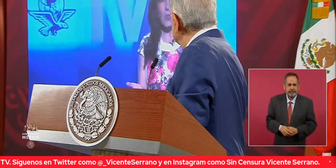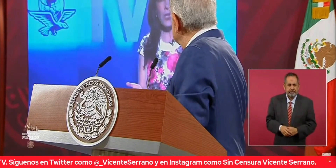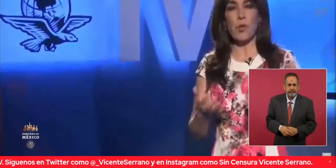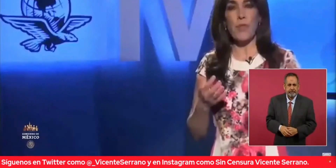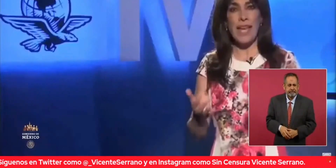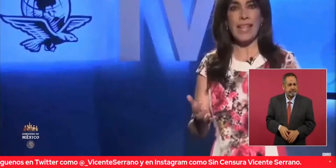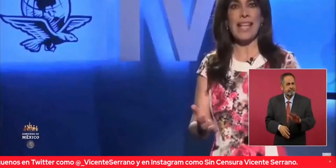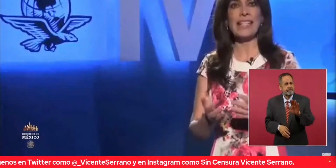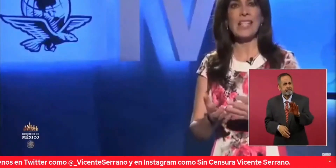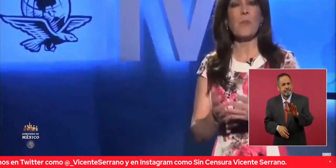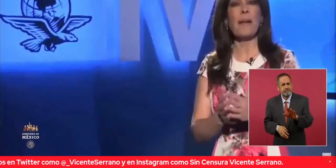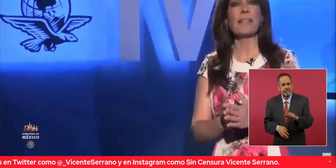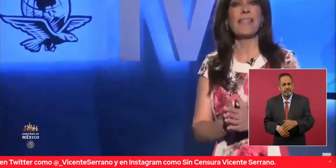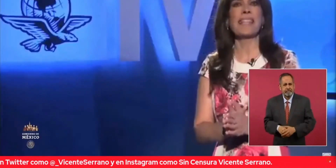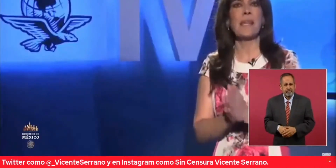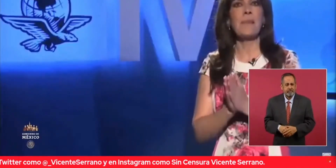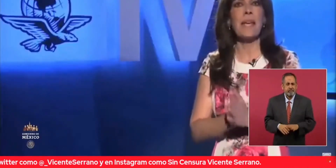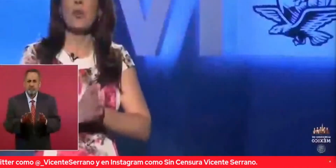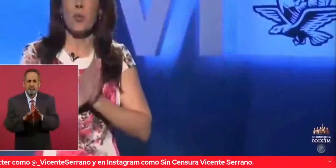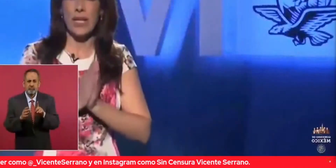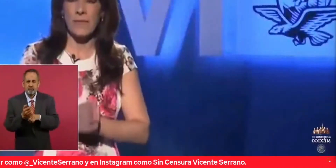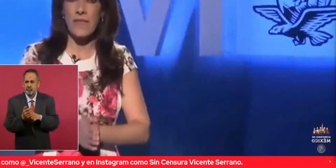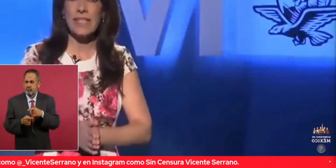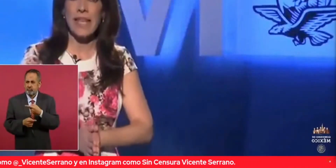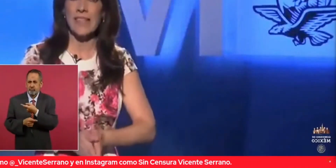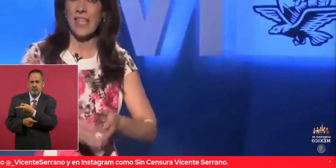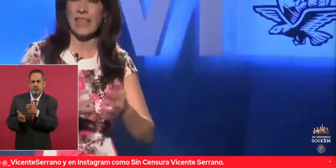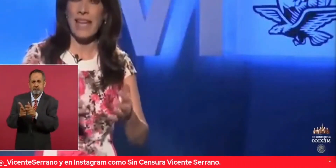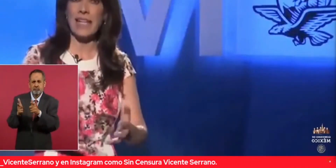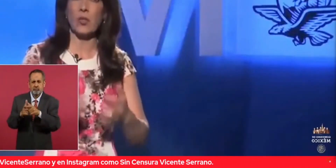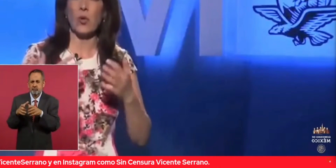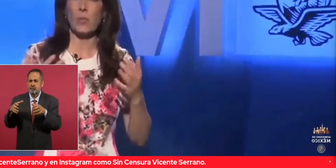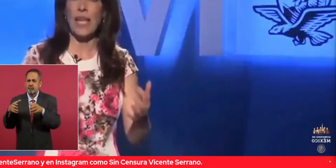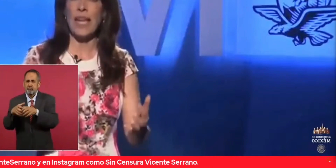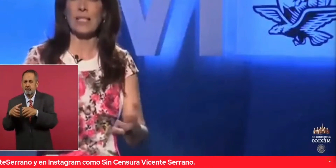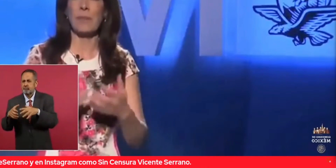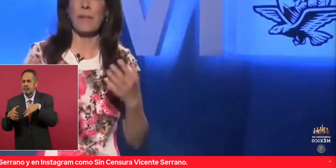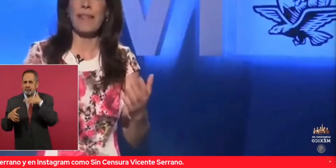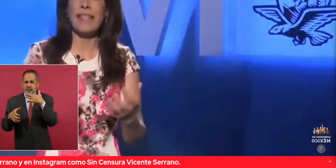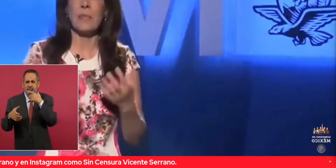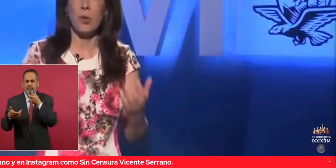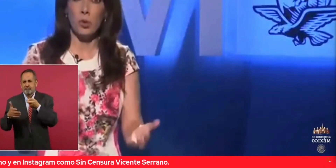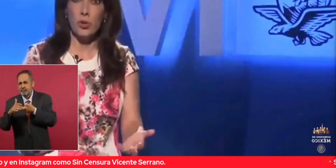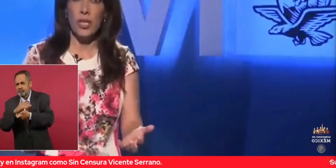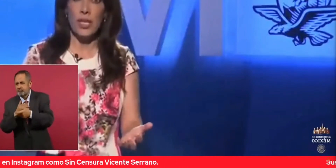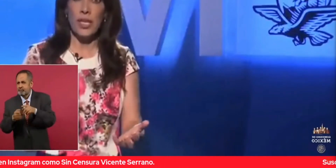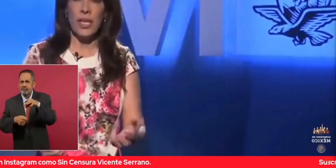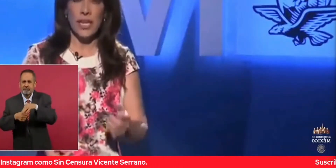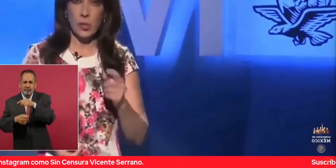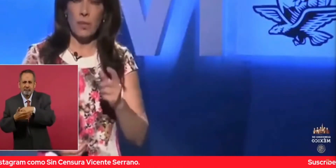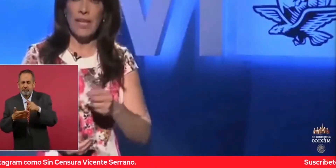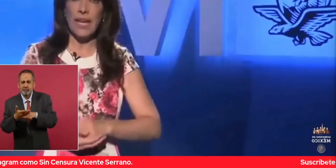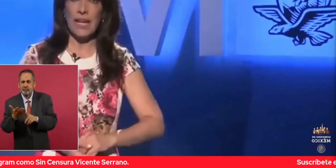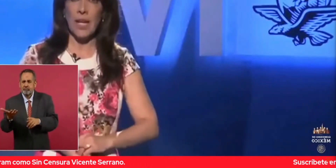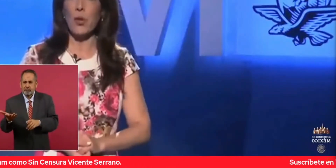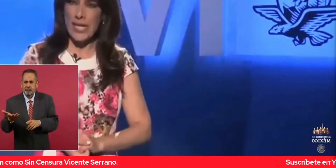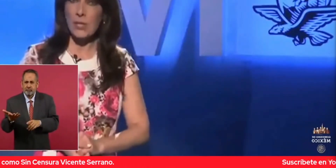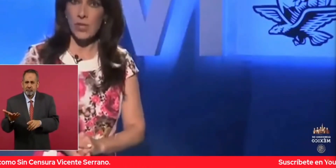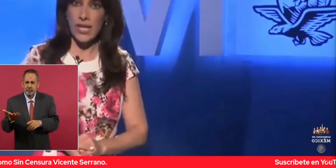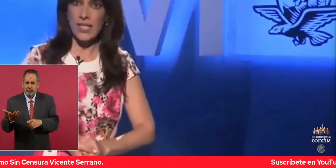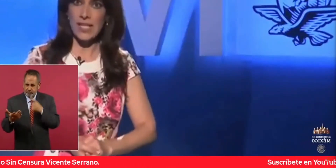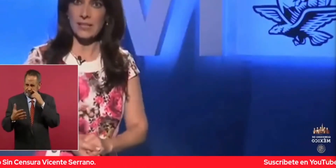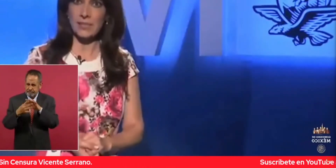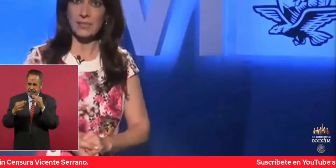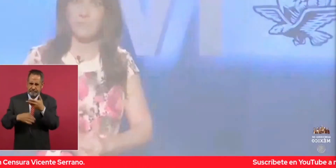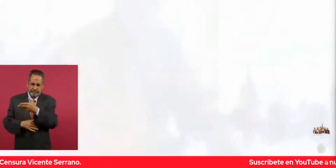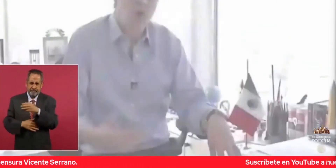a grupos que por décadas han sido parte del andamiaje corporativista de chantajes, corruptelas, prebendas y votos? Es el universal, ¿no? Claudio